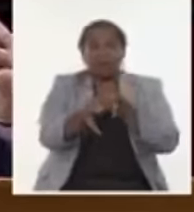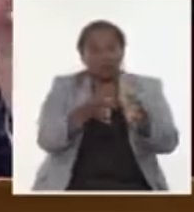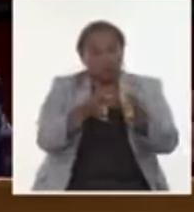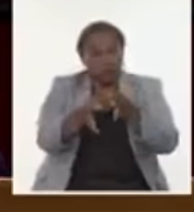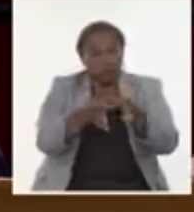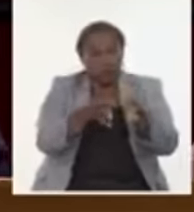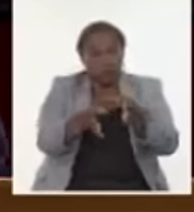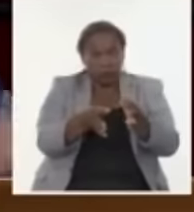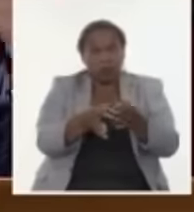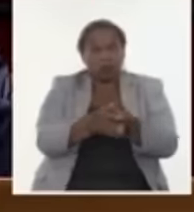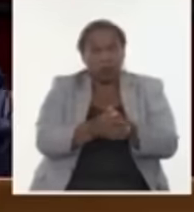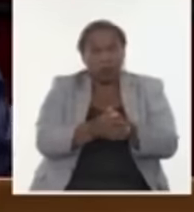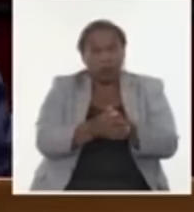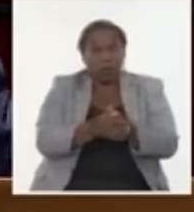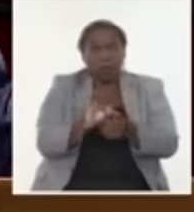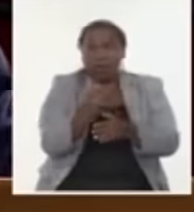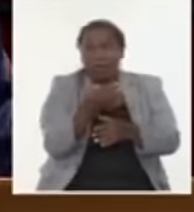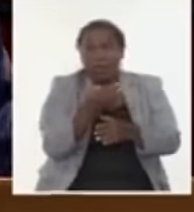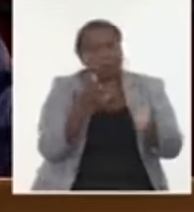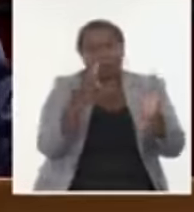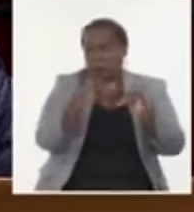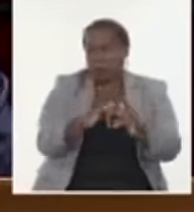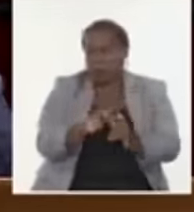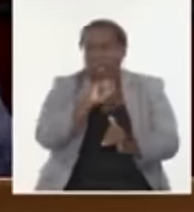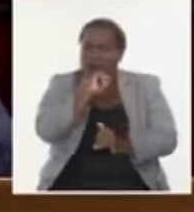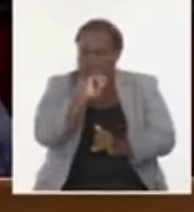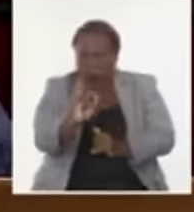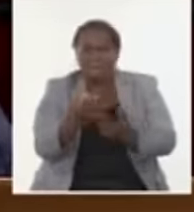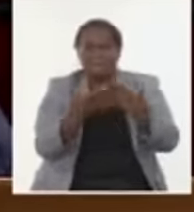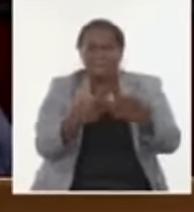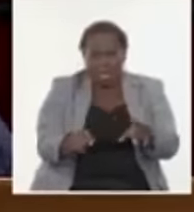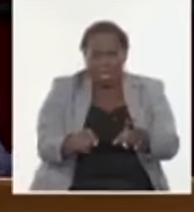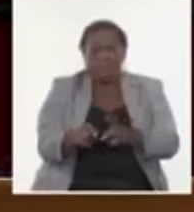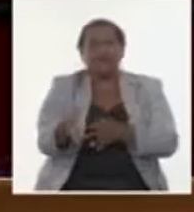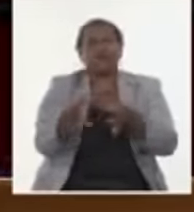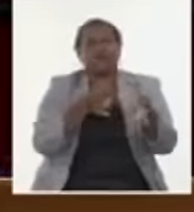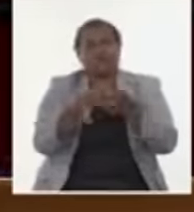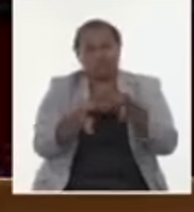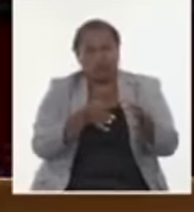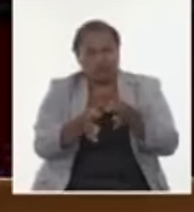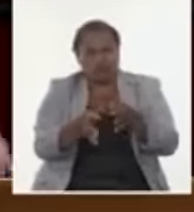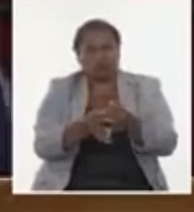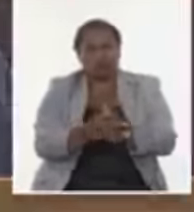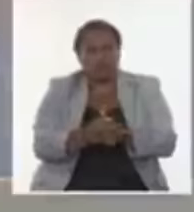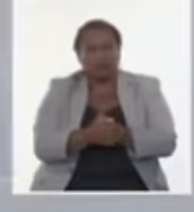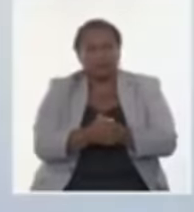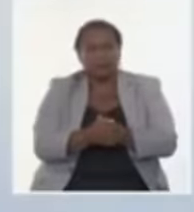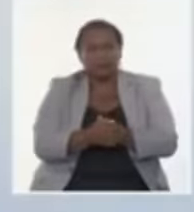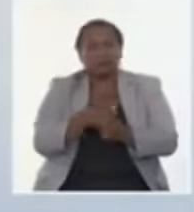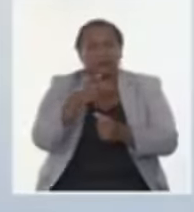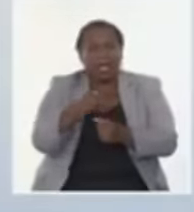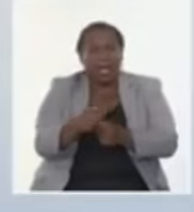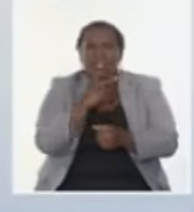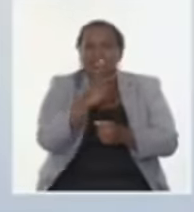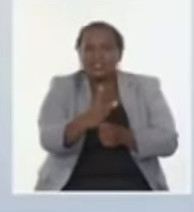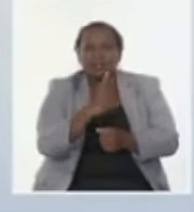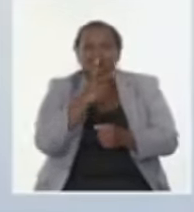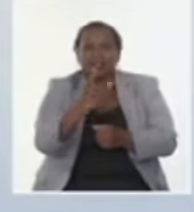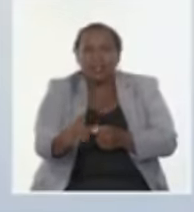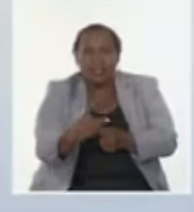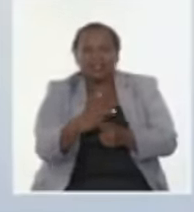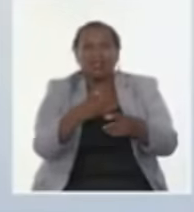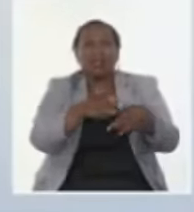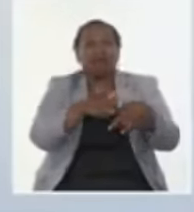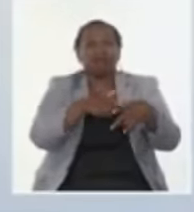no a la perfección, con dificultades, pero funcionan. Se mantiene seguimiento a la dinámica demográfica del país, a